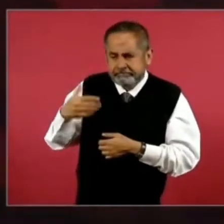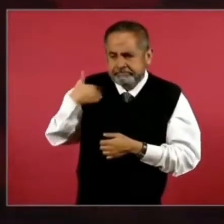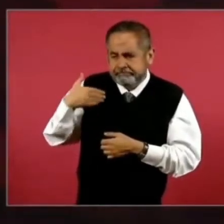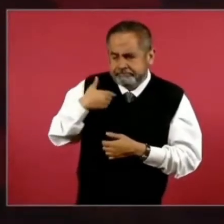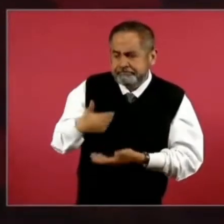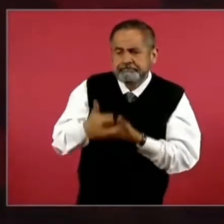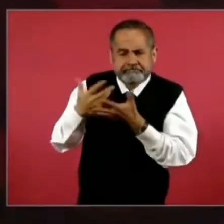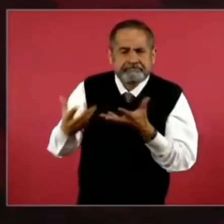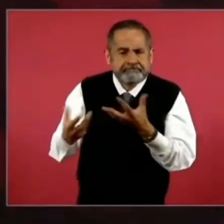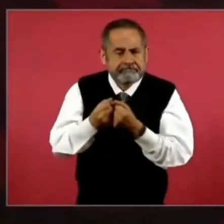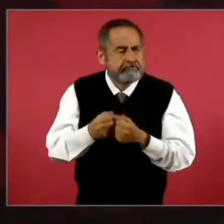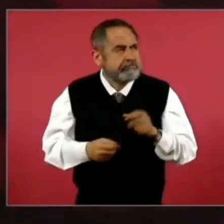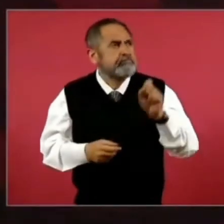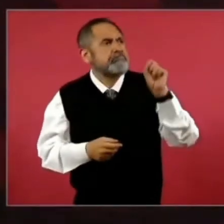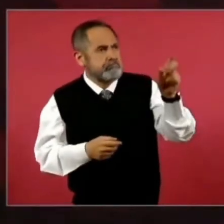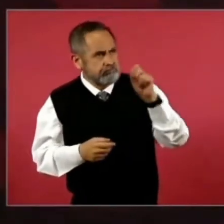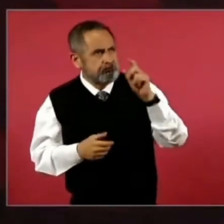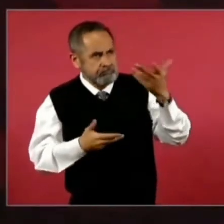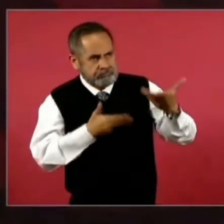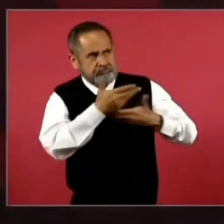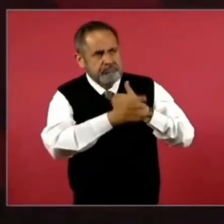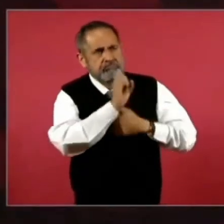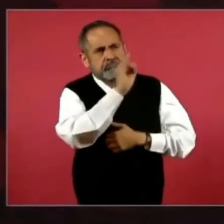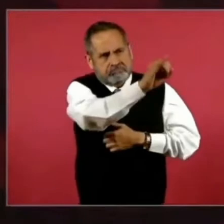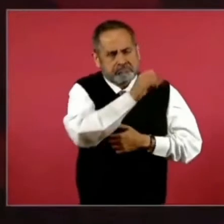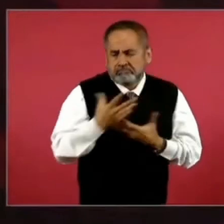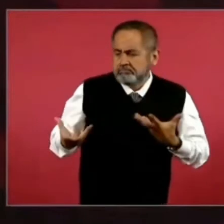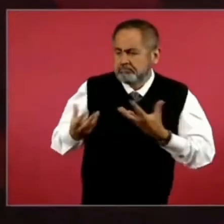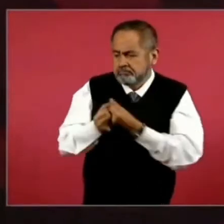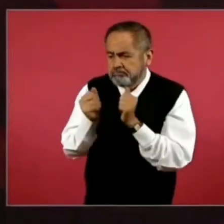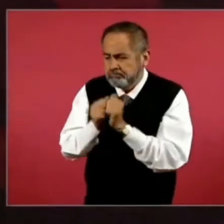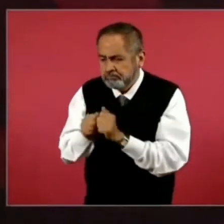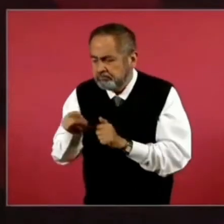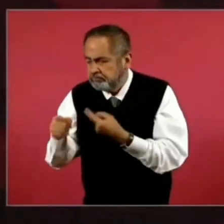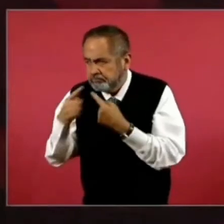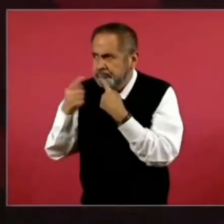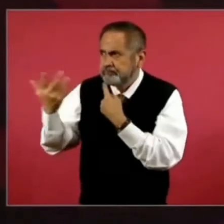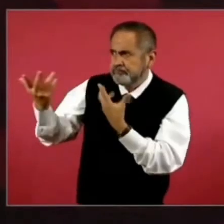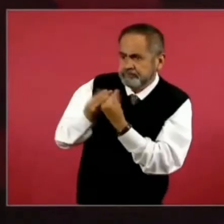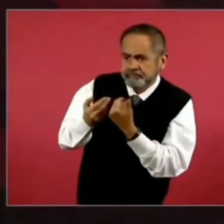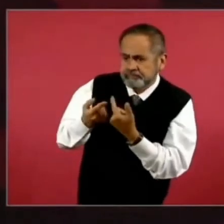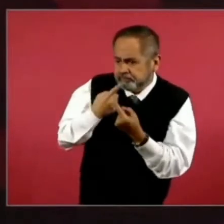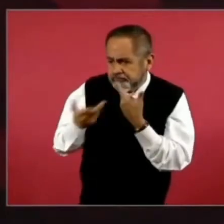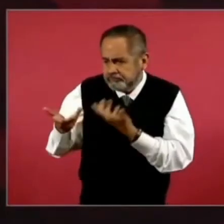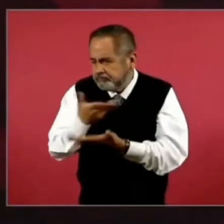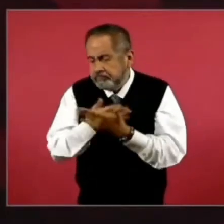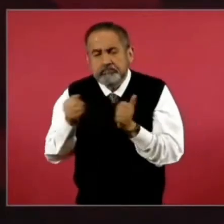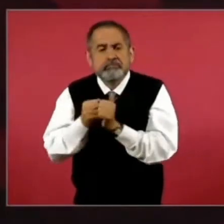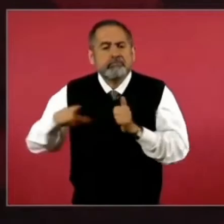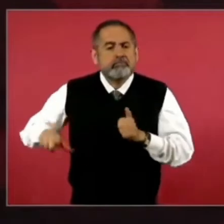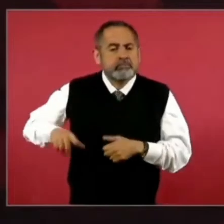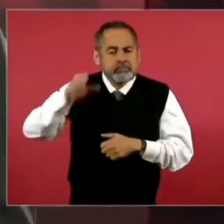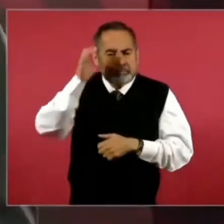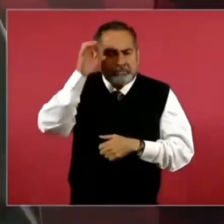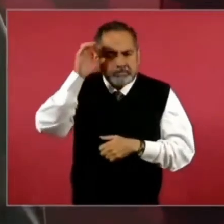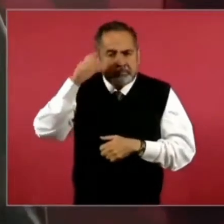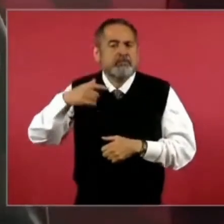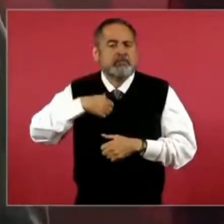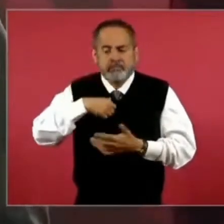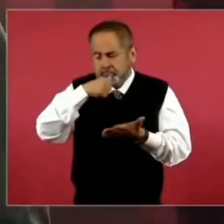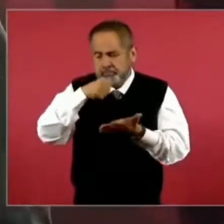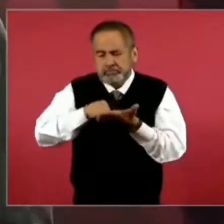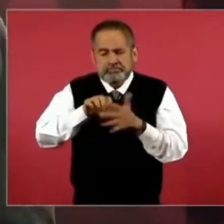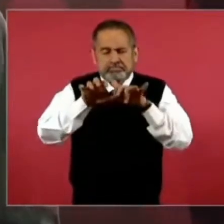Y les ofrecí que íbamos a intervenir y le envié una carta